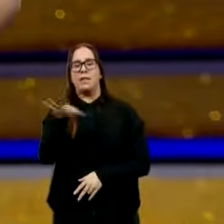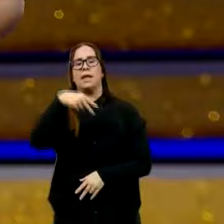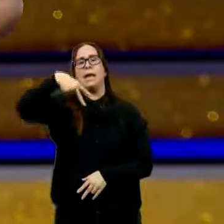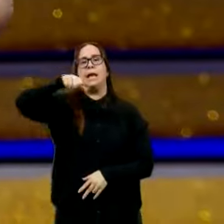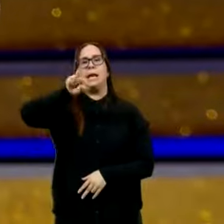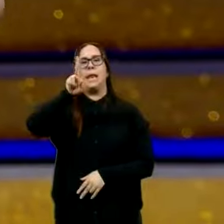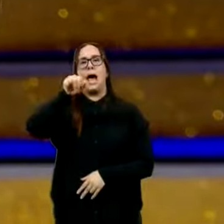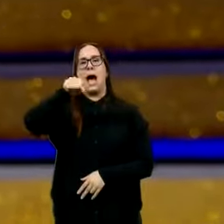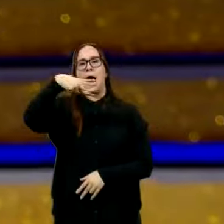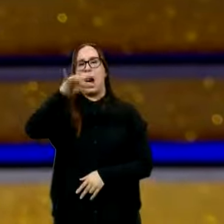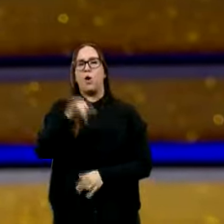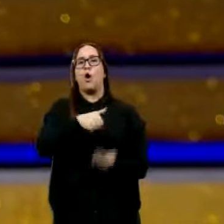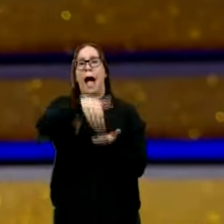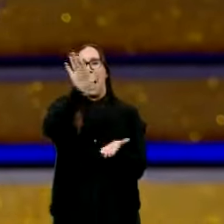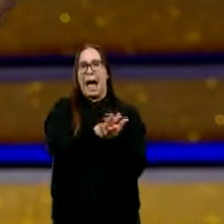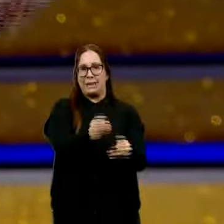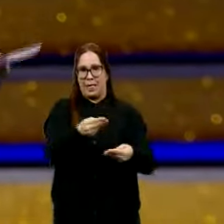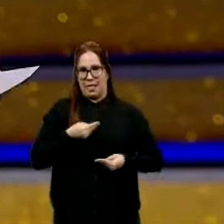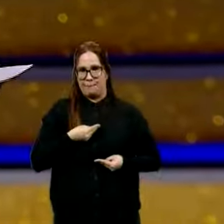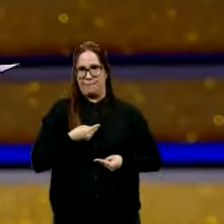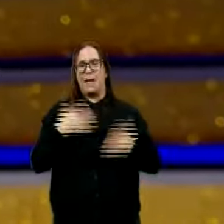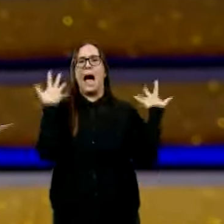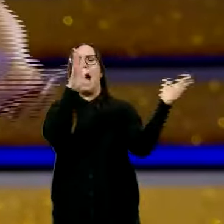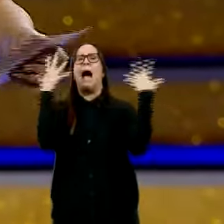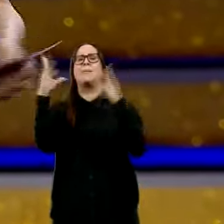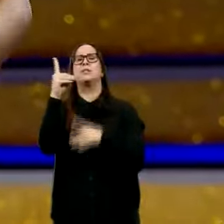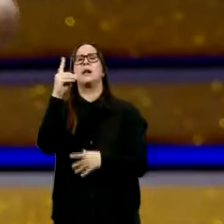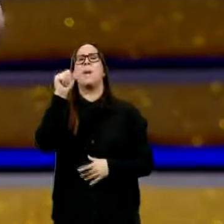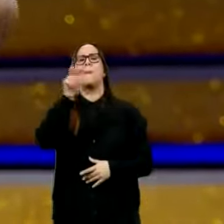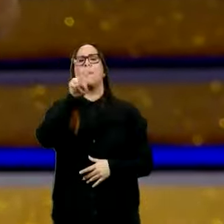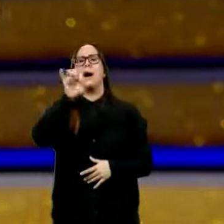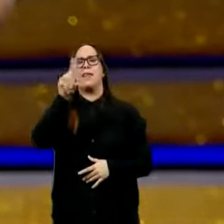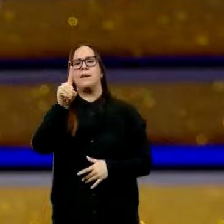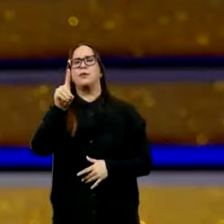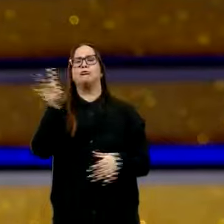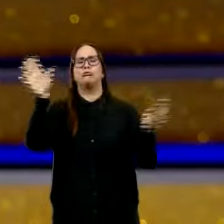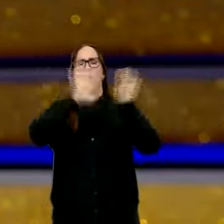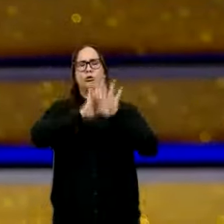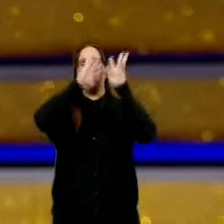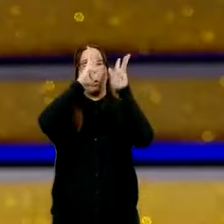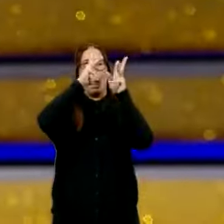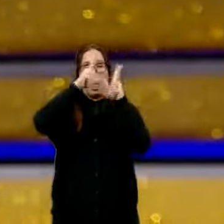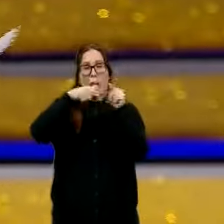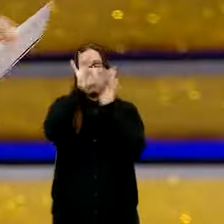¡Vamos, David! Un aplauso para David, que lleva aquí al hombre toda la noche sumando y sumando puntos.